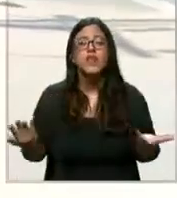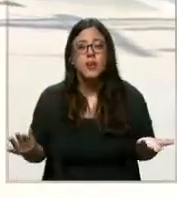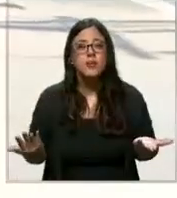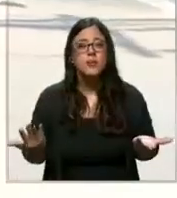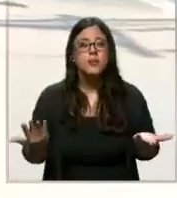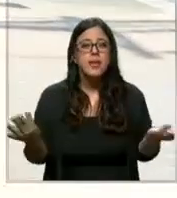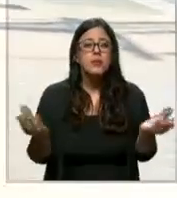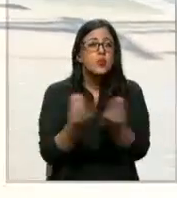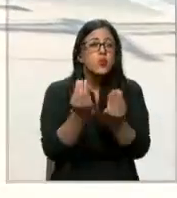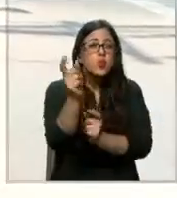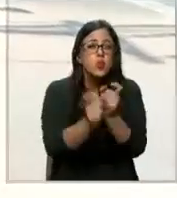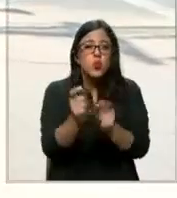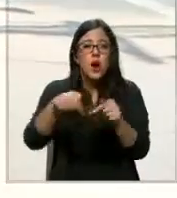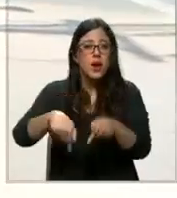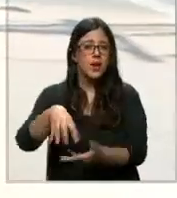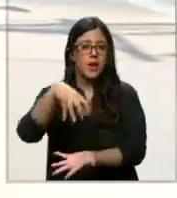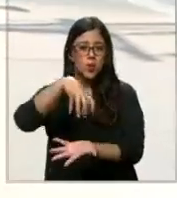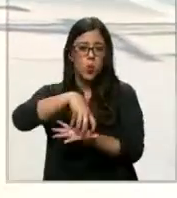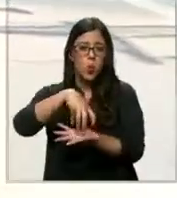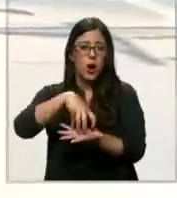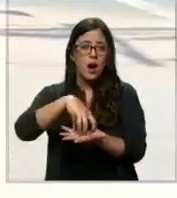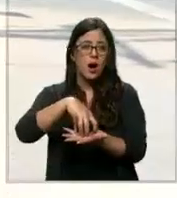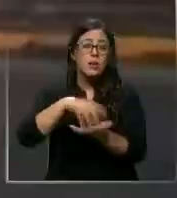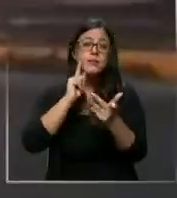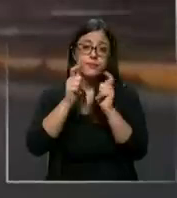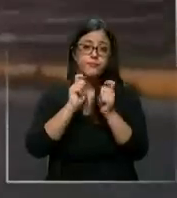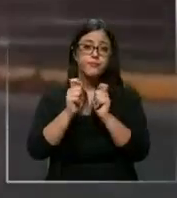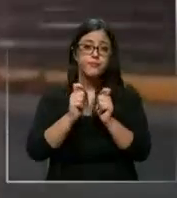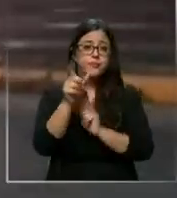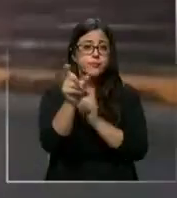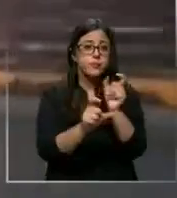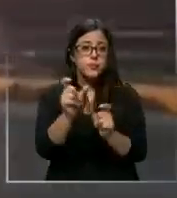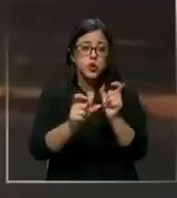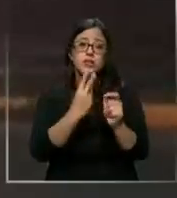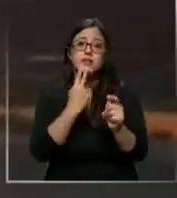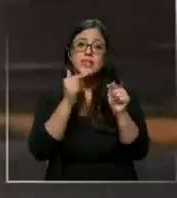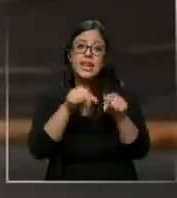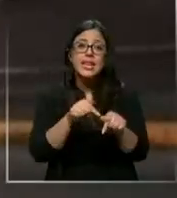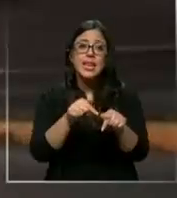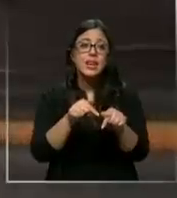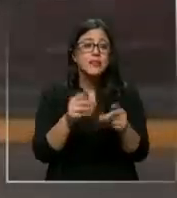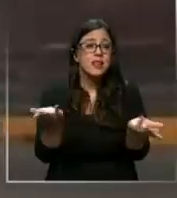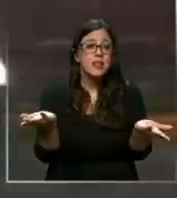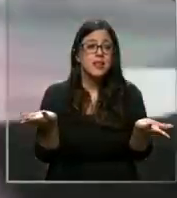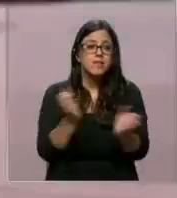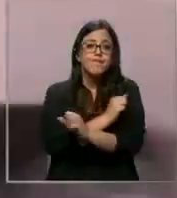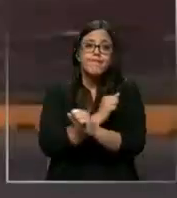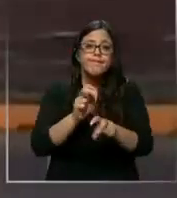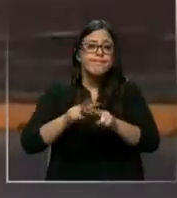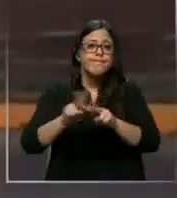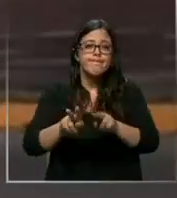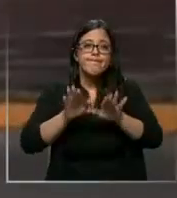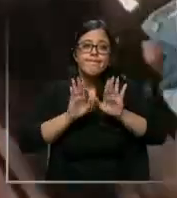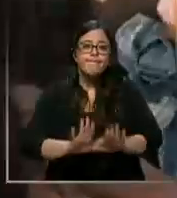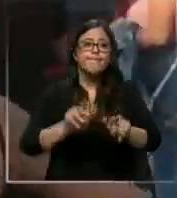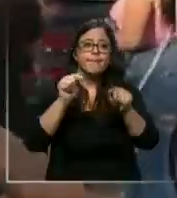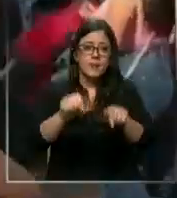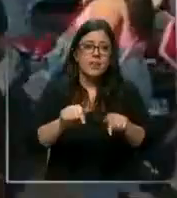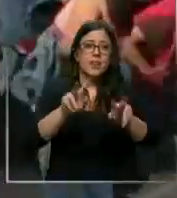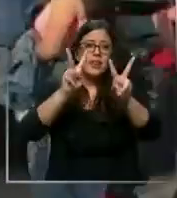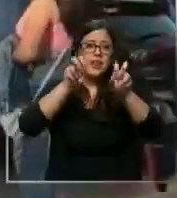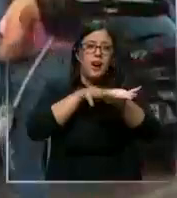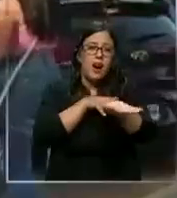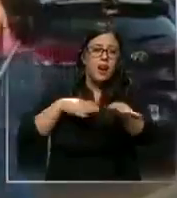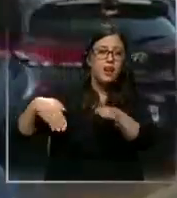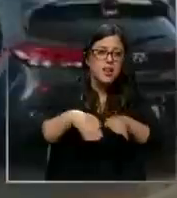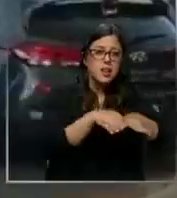junta mucha gente en este sector y bastante peligroso. Los vecinos aseguran que poco y nada han podido hacer para frenar estas carreras